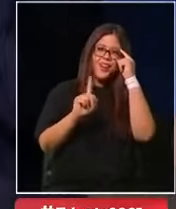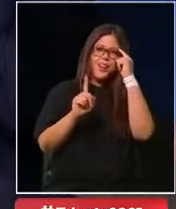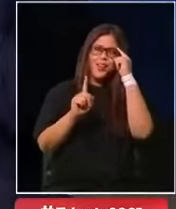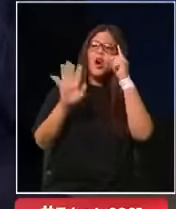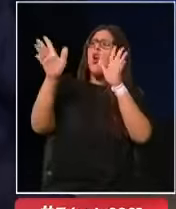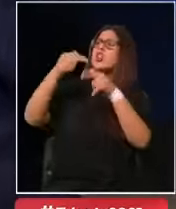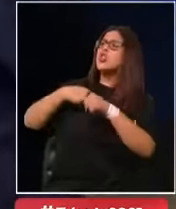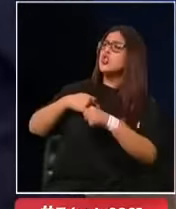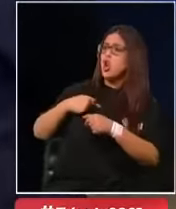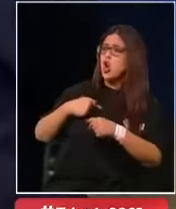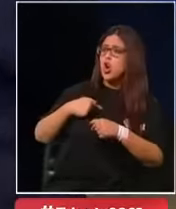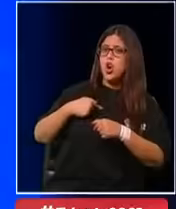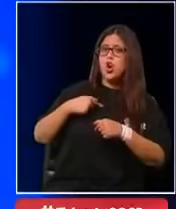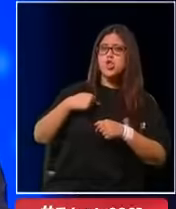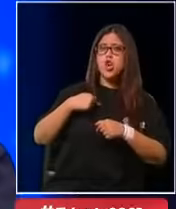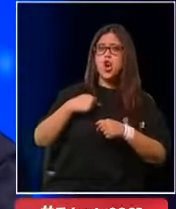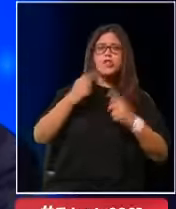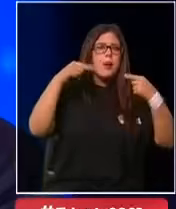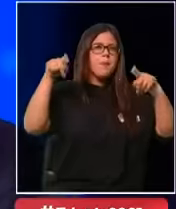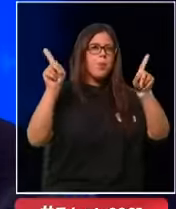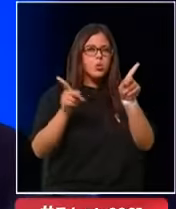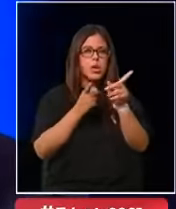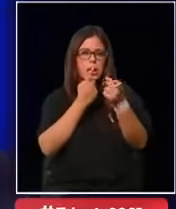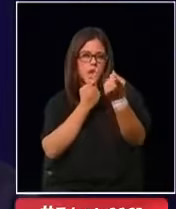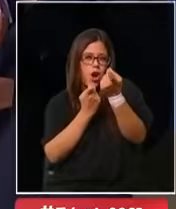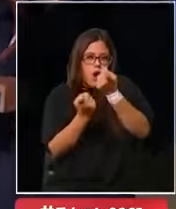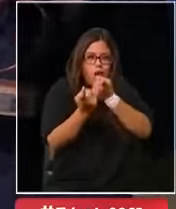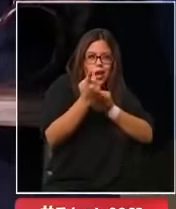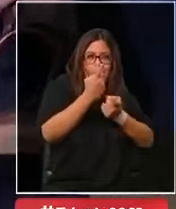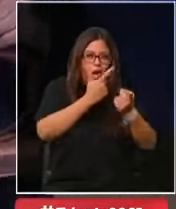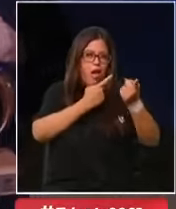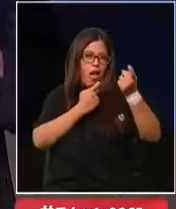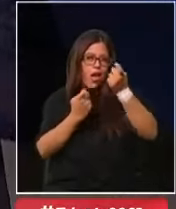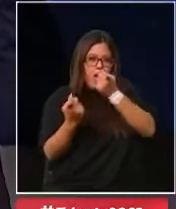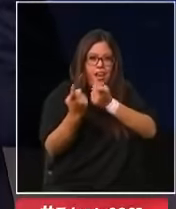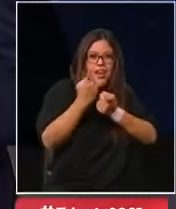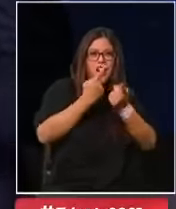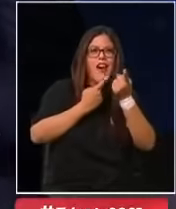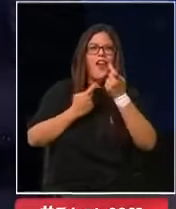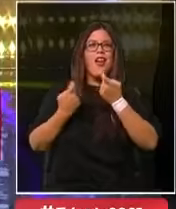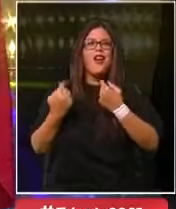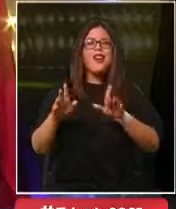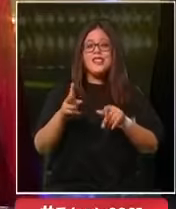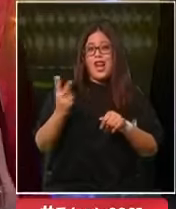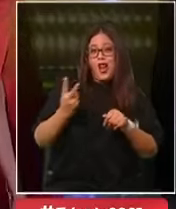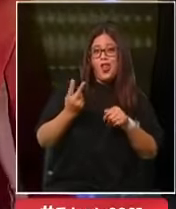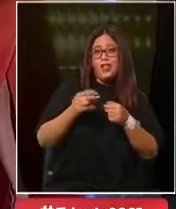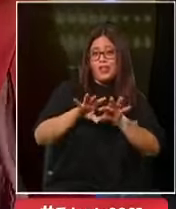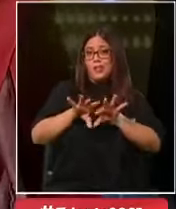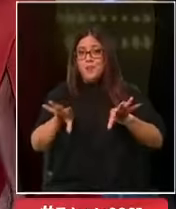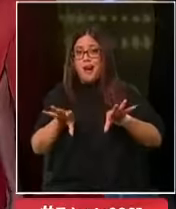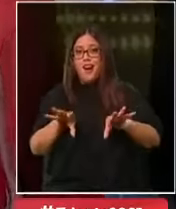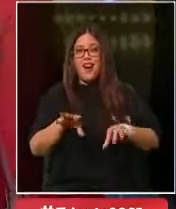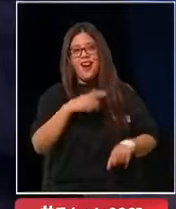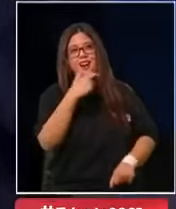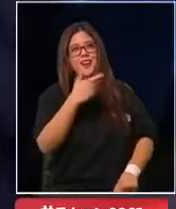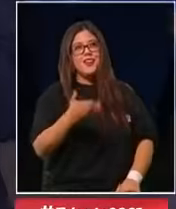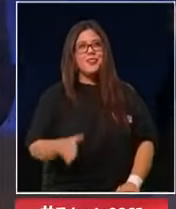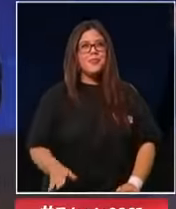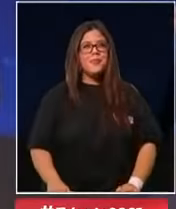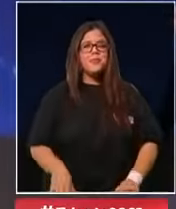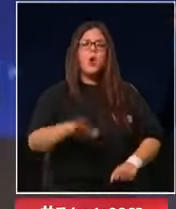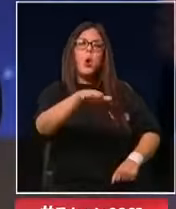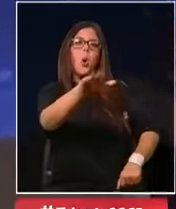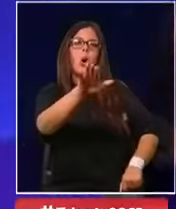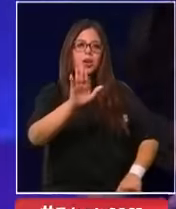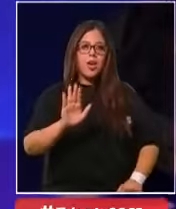yo Bruno. Nacimos en son el mismo lo mismo. Día. Son... Separados al así nacer. Así es. Ah. Hola, Julián, dale.